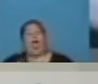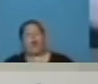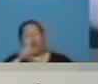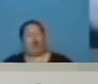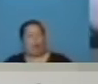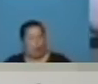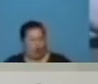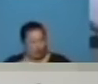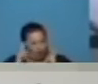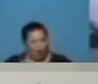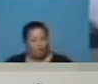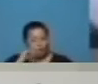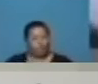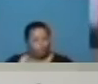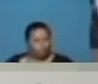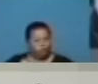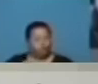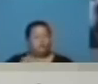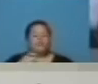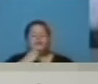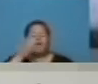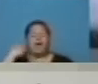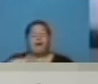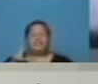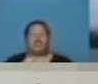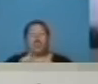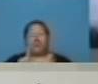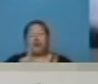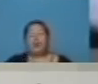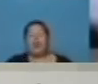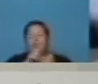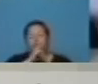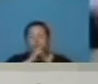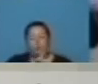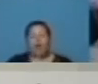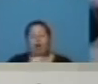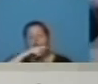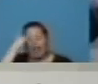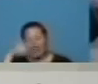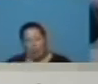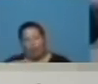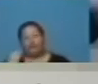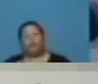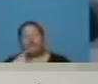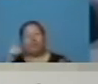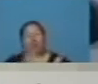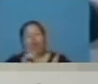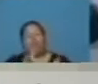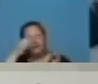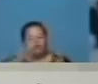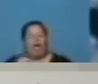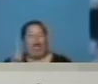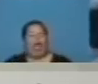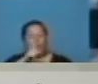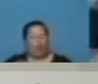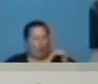elecciones. Yo les conté a ustedes que supletoriamente el Código Tucumano utiliza el Código Nacional Electoral porque no habla específicamente de la nulidad